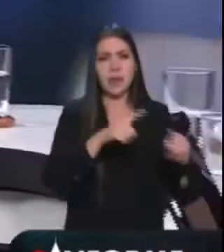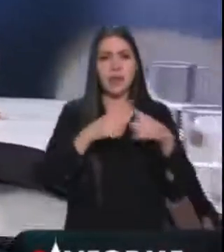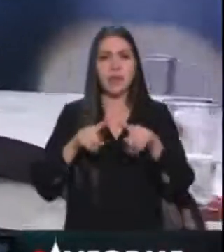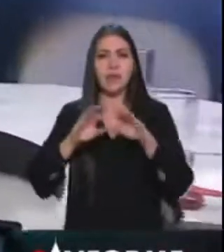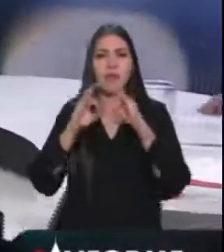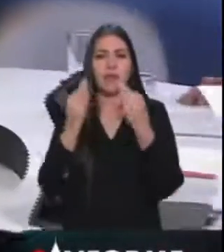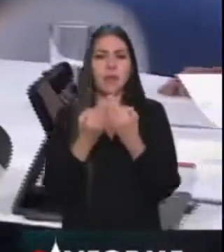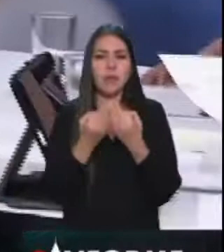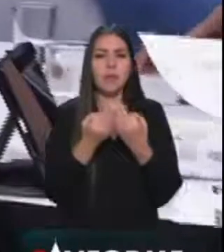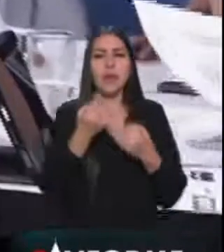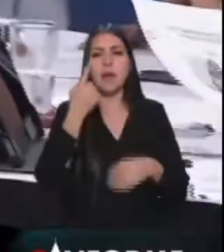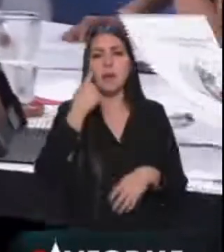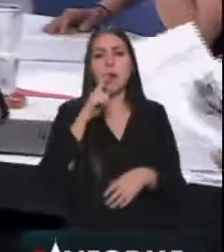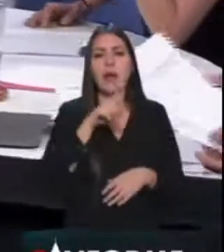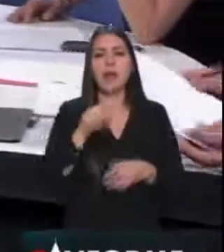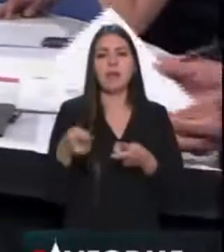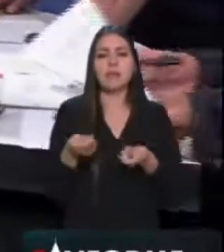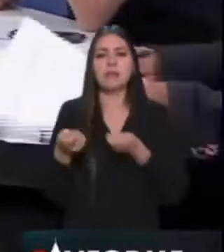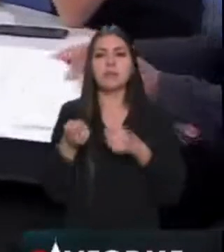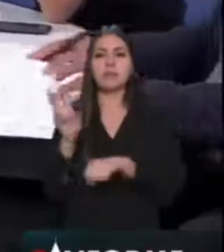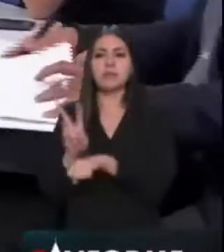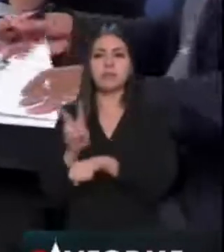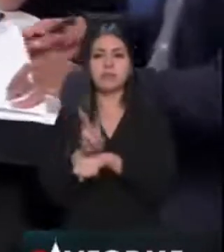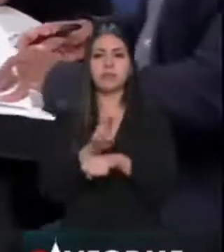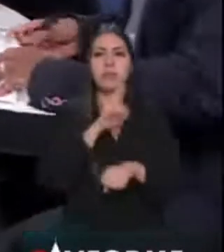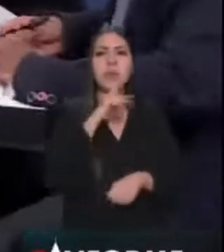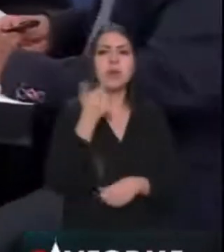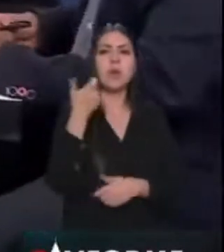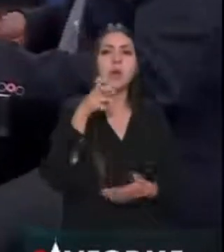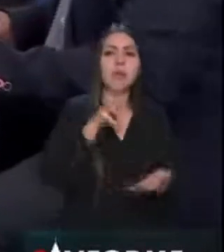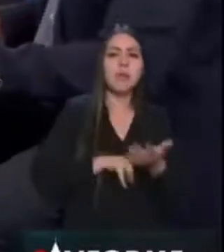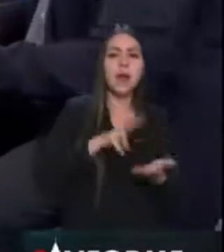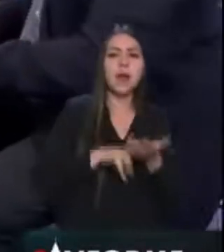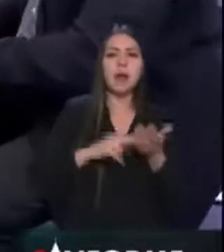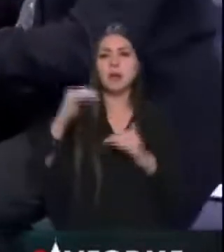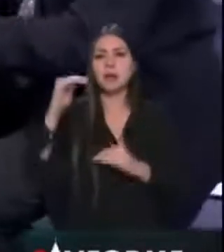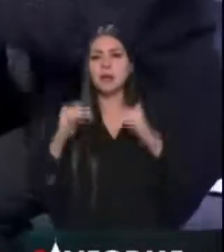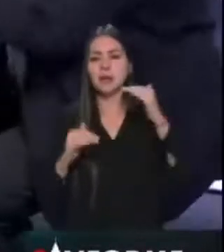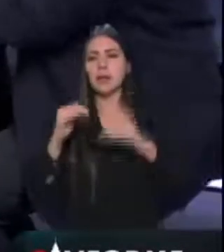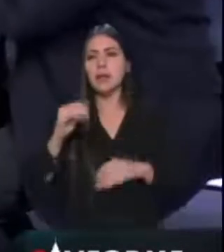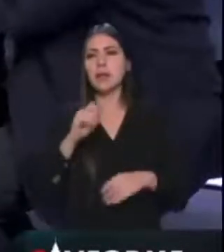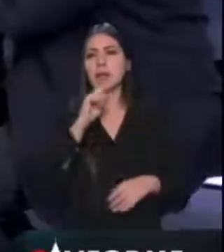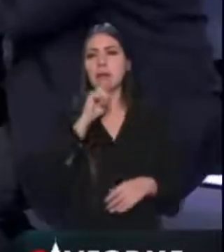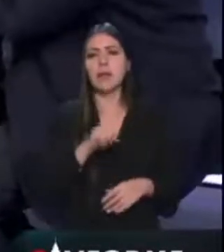que fueran mejores reguladores, mejores controladores de los precios, tener un